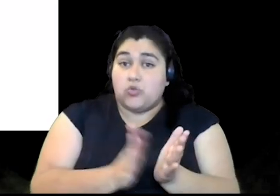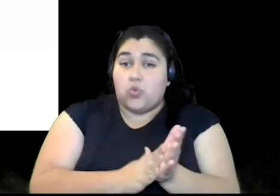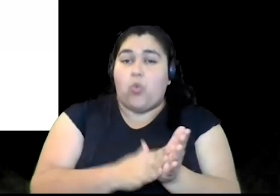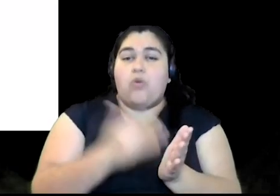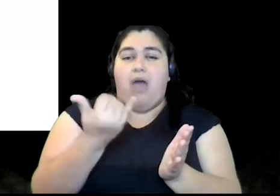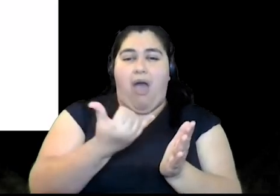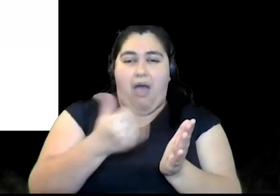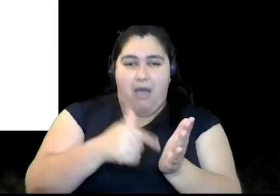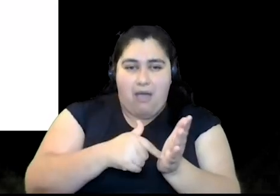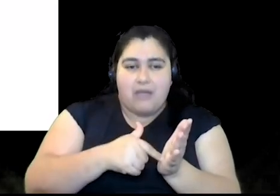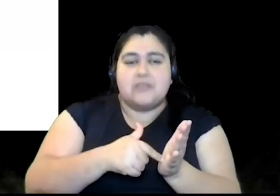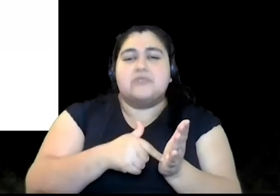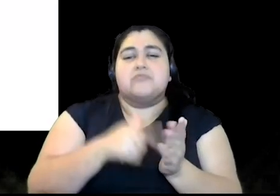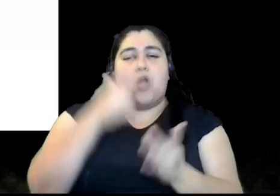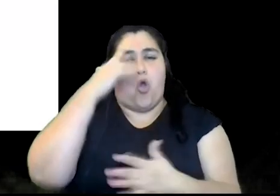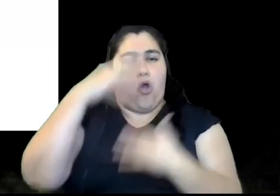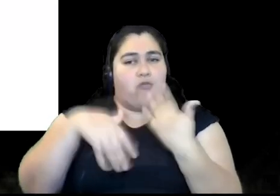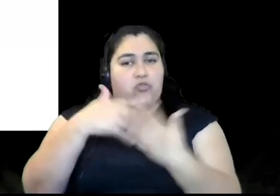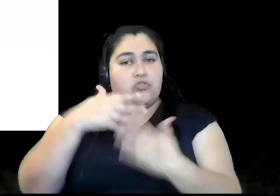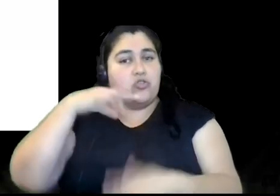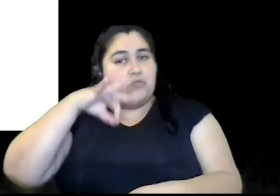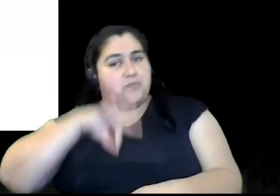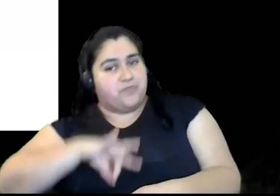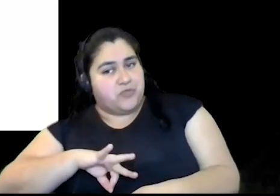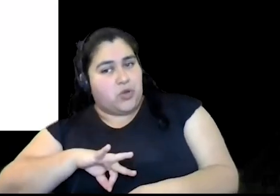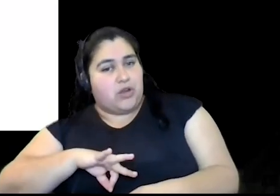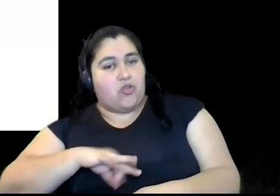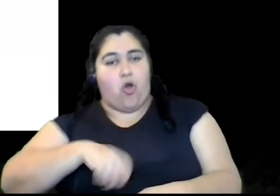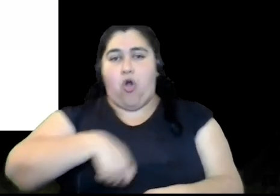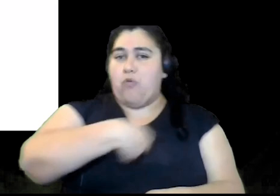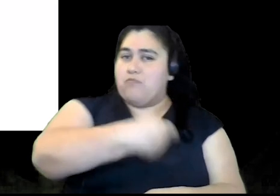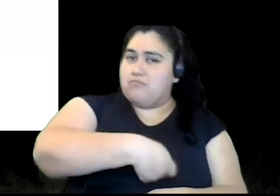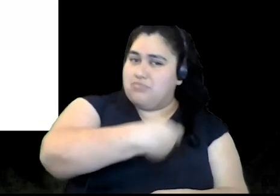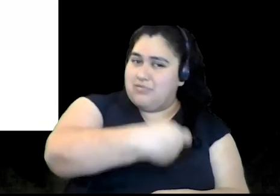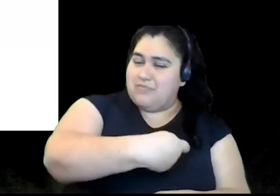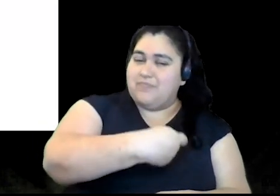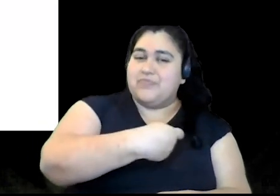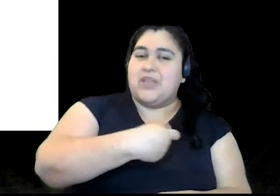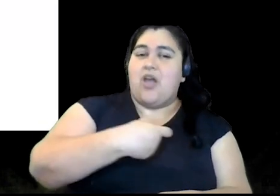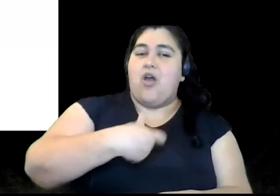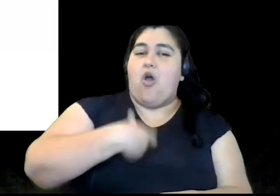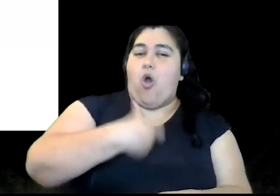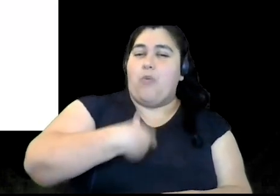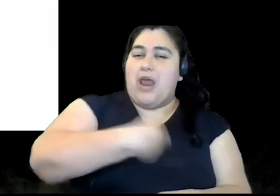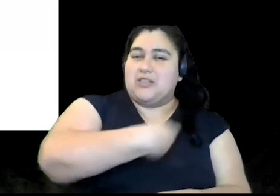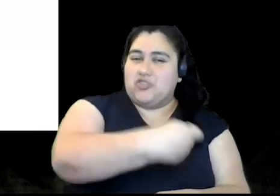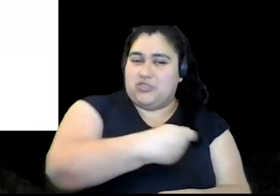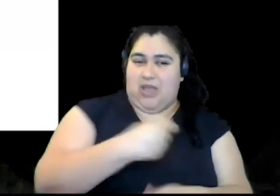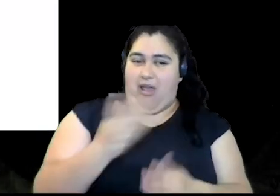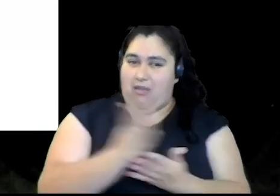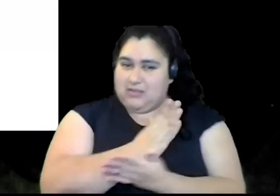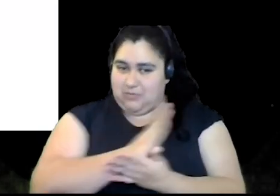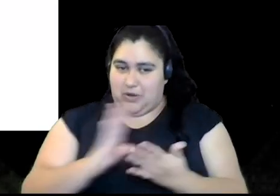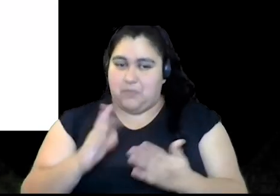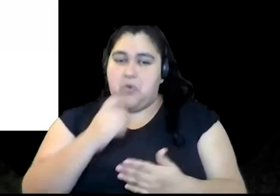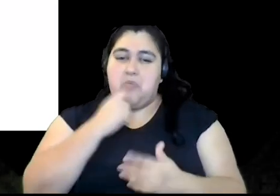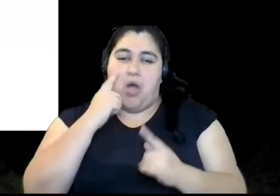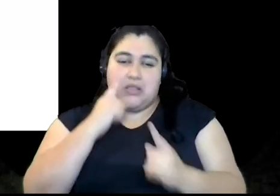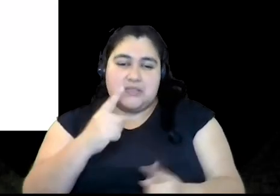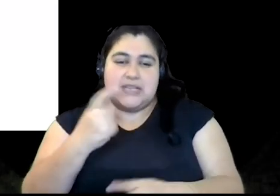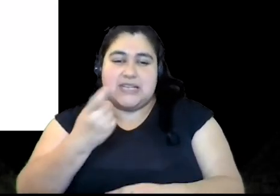tenga, y no confundir honorario con medicina prepaga. De cada factura por asistencia